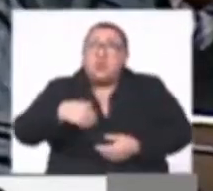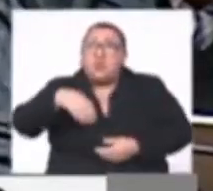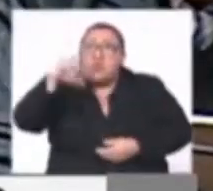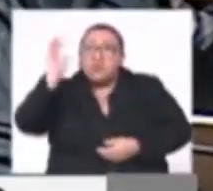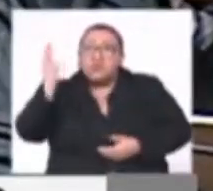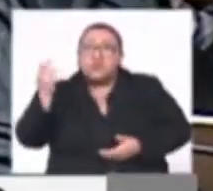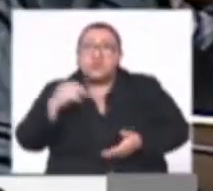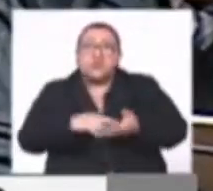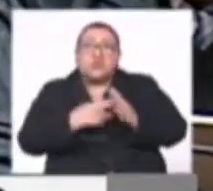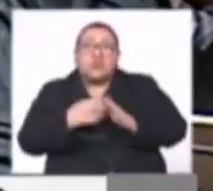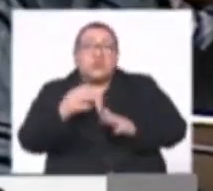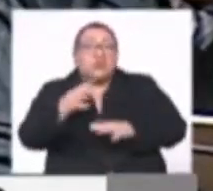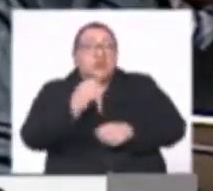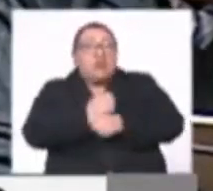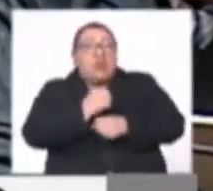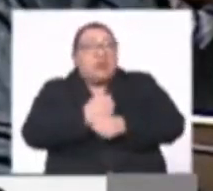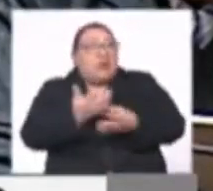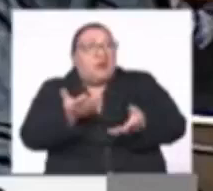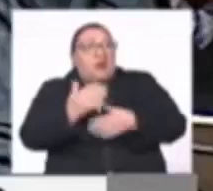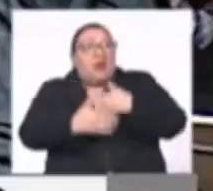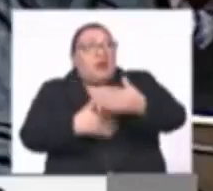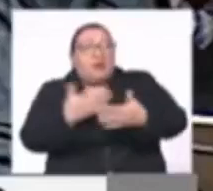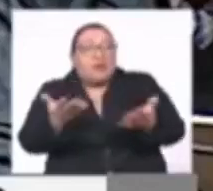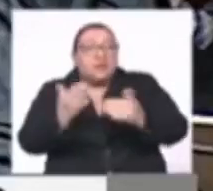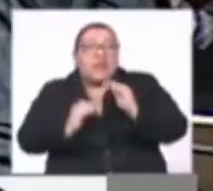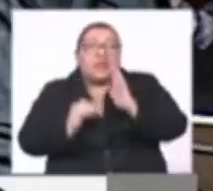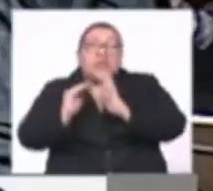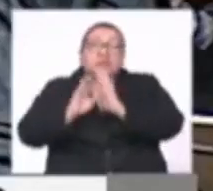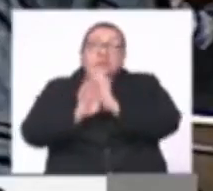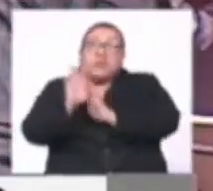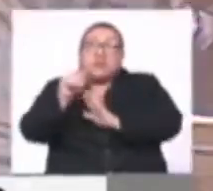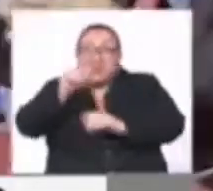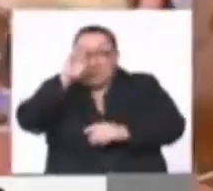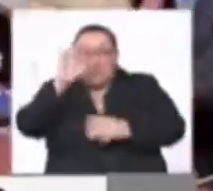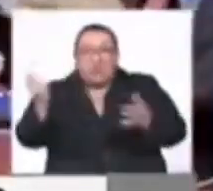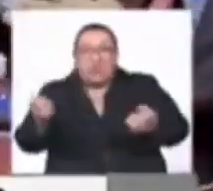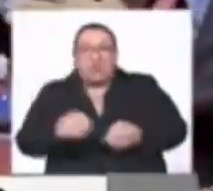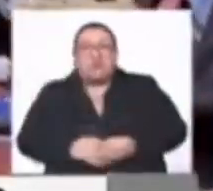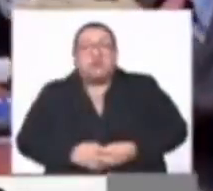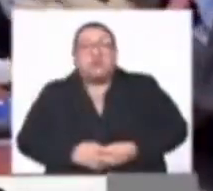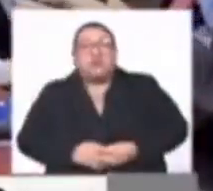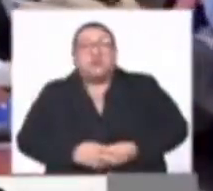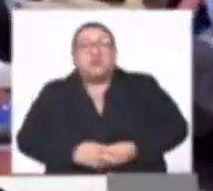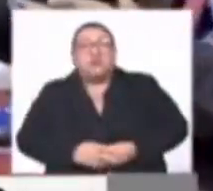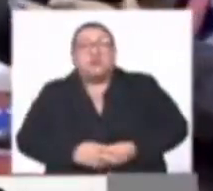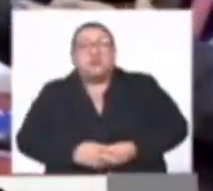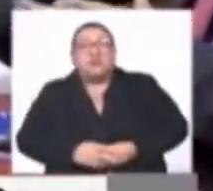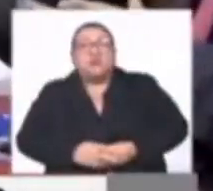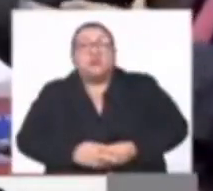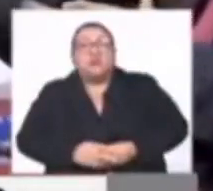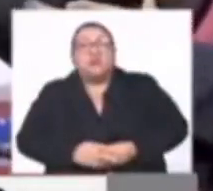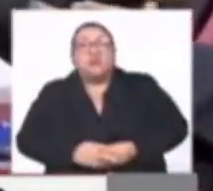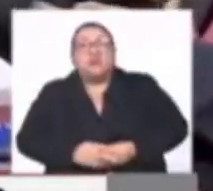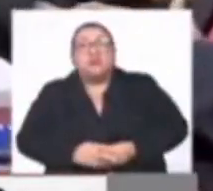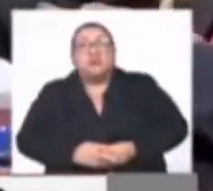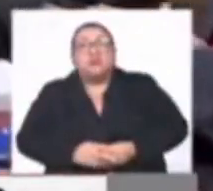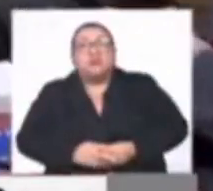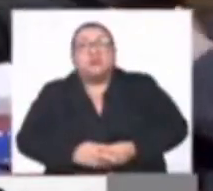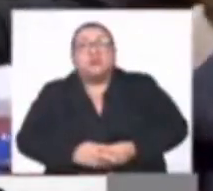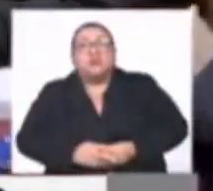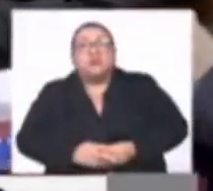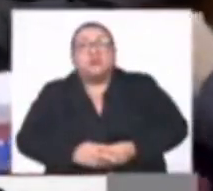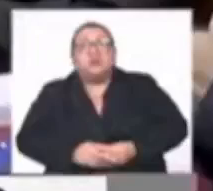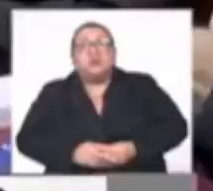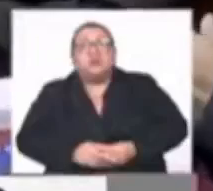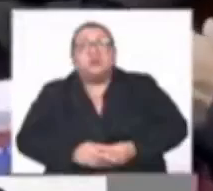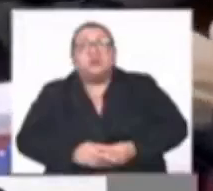directo es sobre el empleo, como también sobre el crecimiento económico. La parlamentaria señaló también que el pedido de